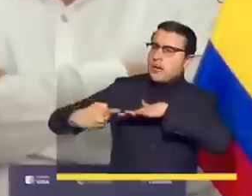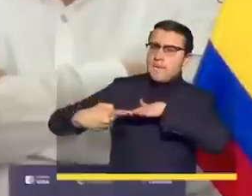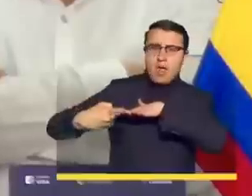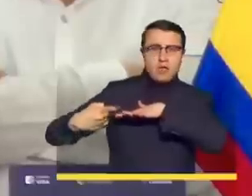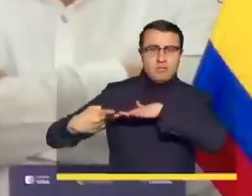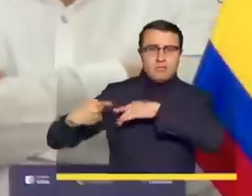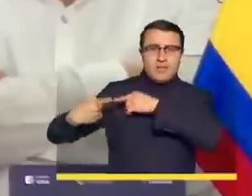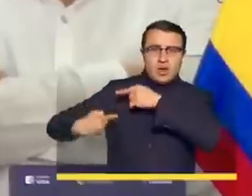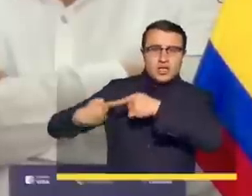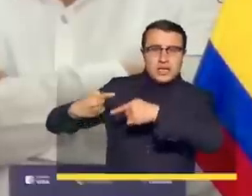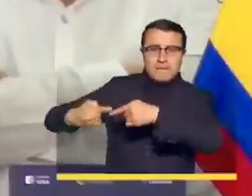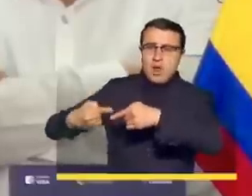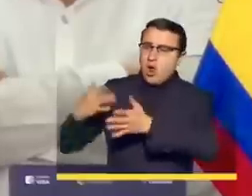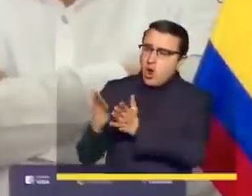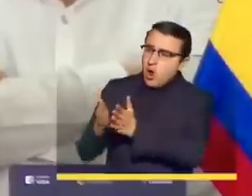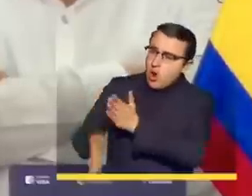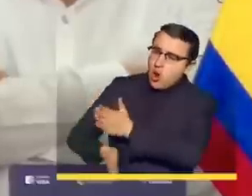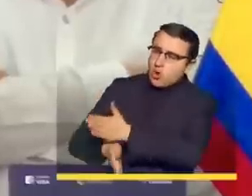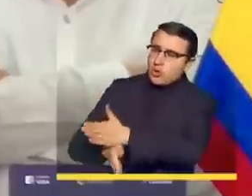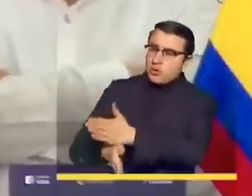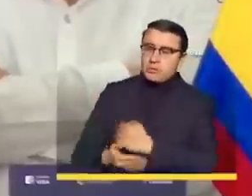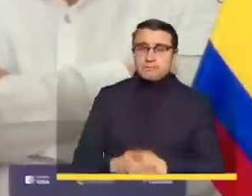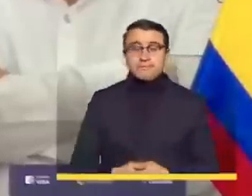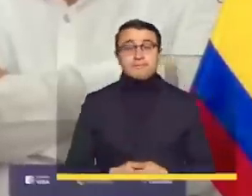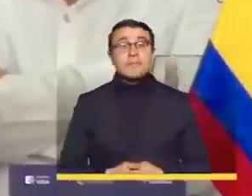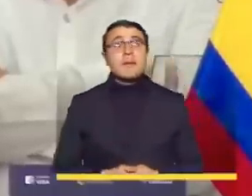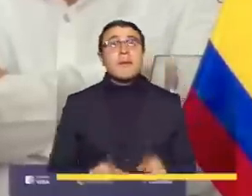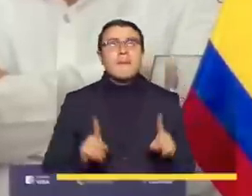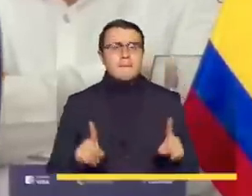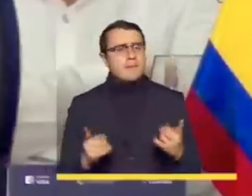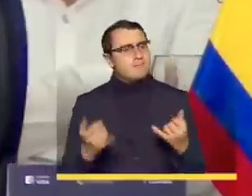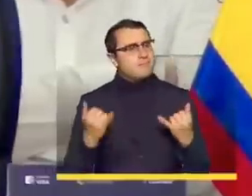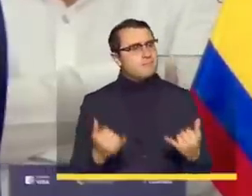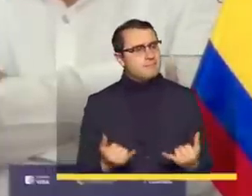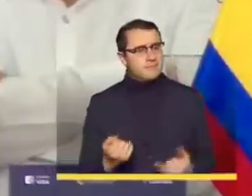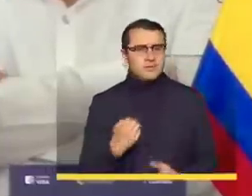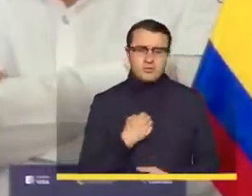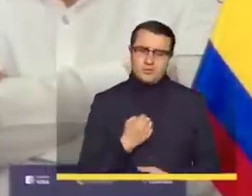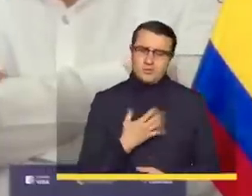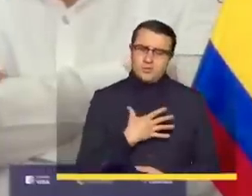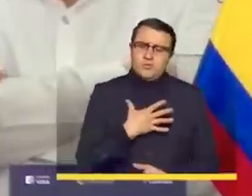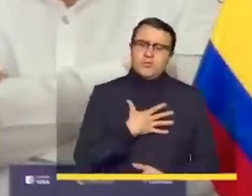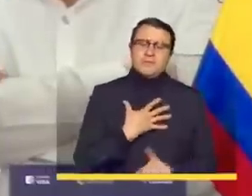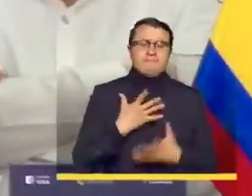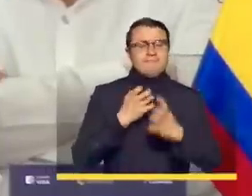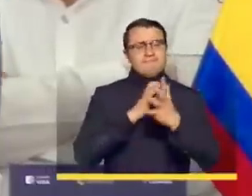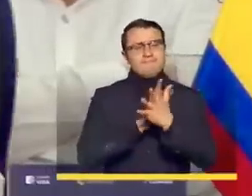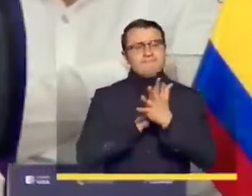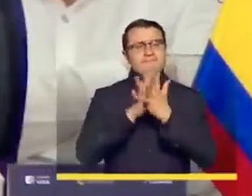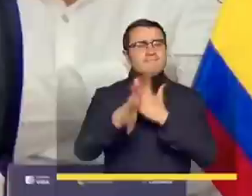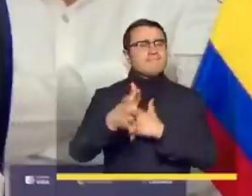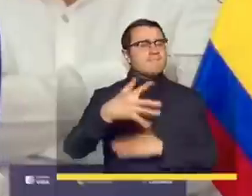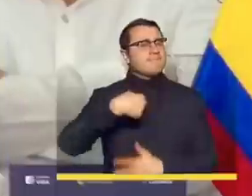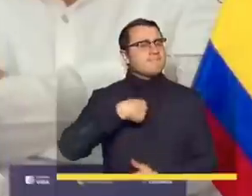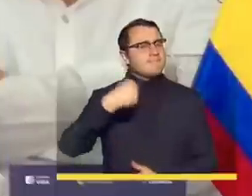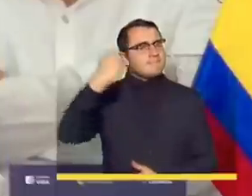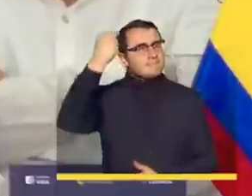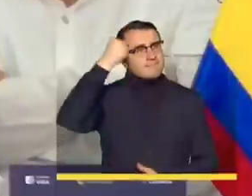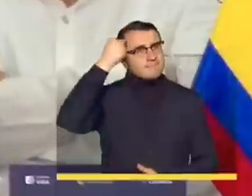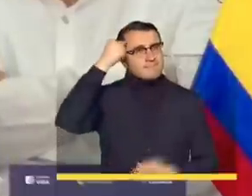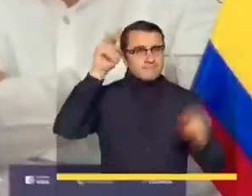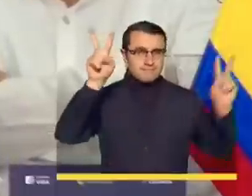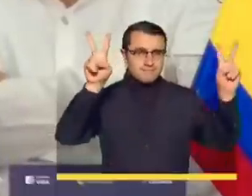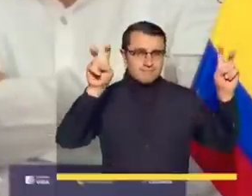Pero me atrevo, aprovechando este espacio de la historia, al que tengo oportunidad de decir lo que pienso sobre